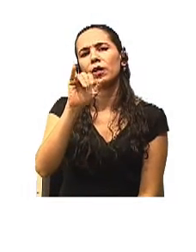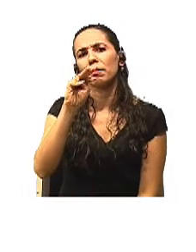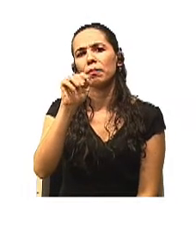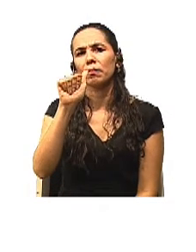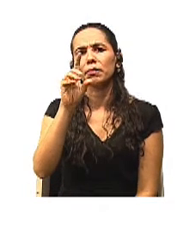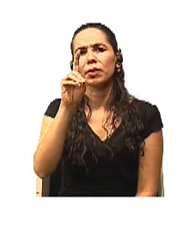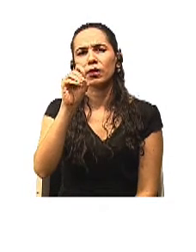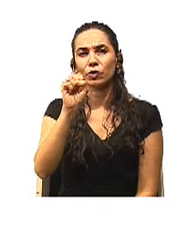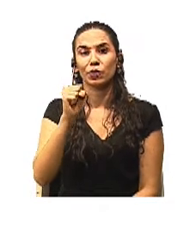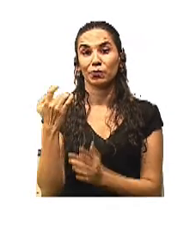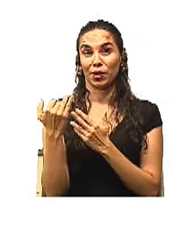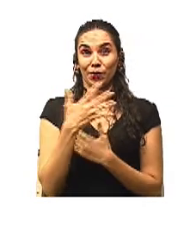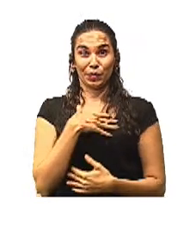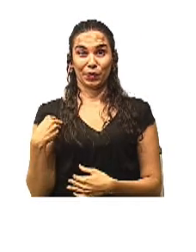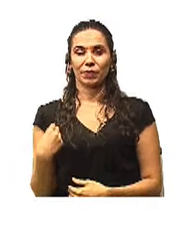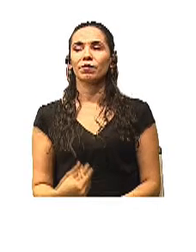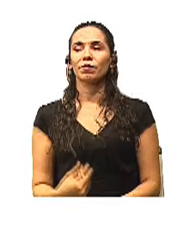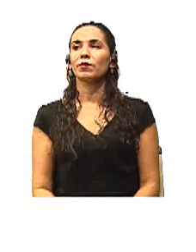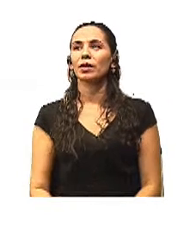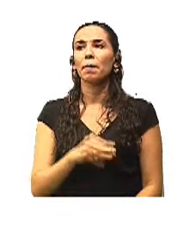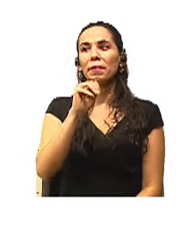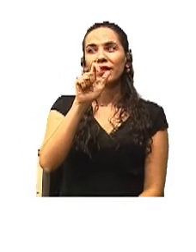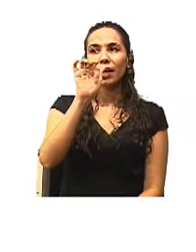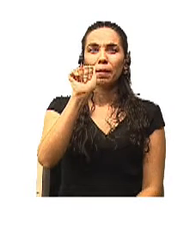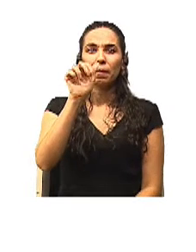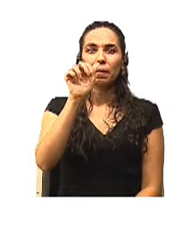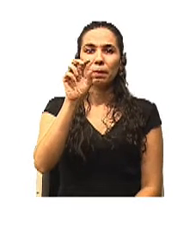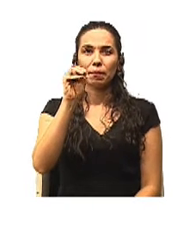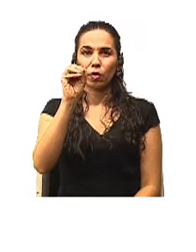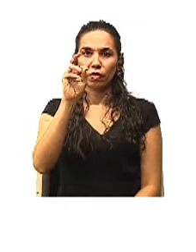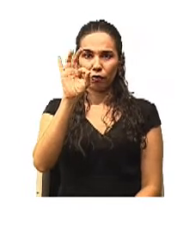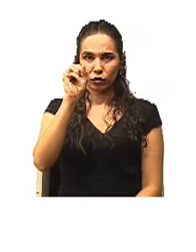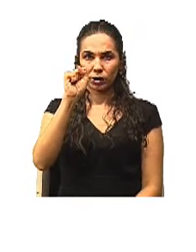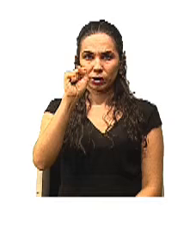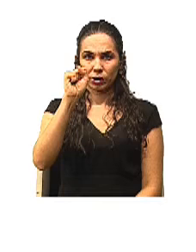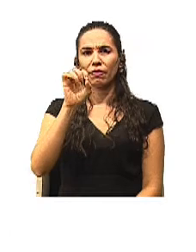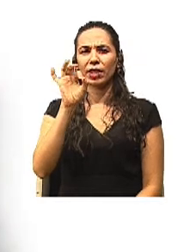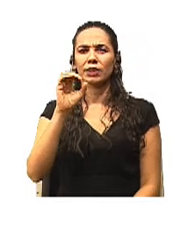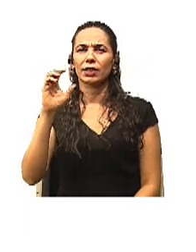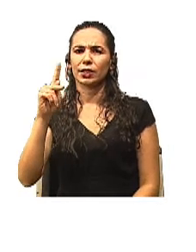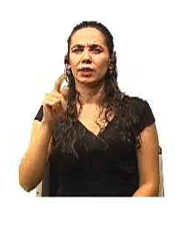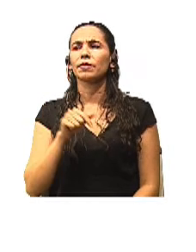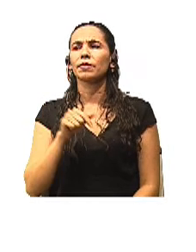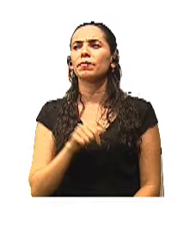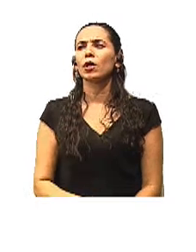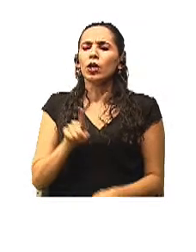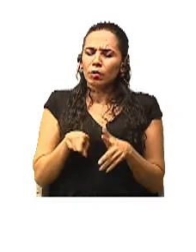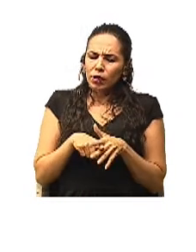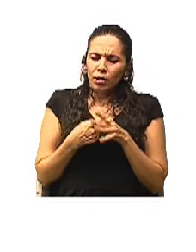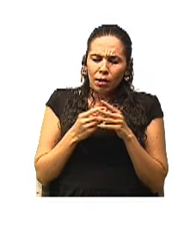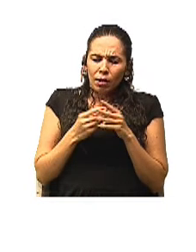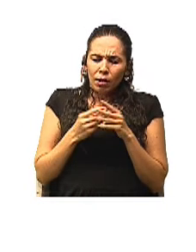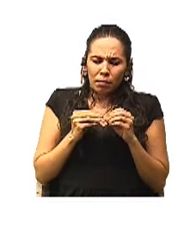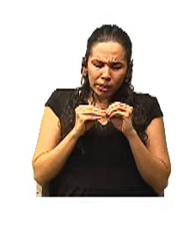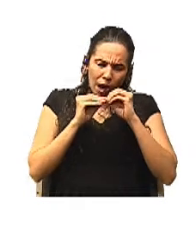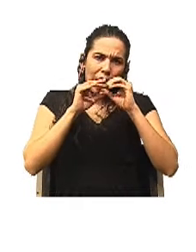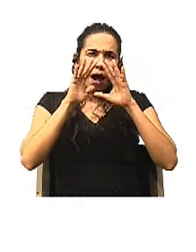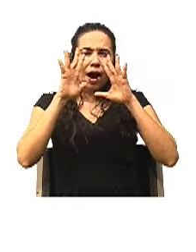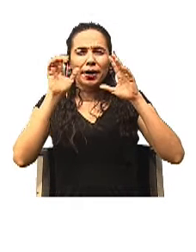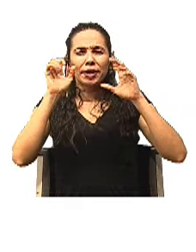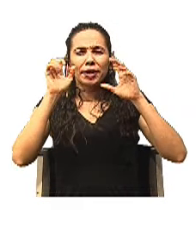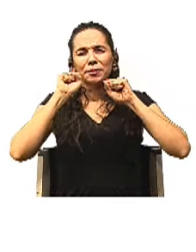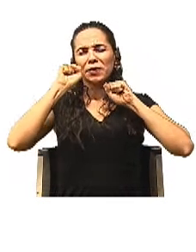La Metamorfosis de Franz Kafka. Acompáñenme. Todo comienza una mañana en el que el protagonista de nuestra